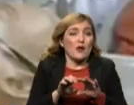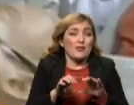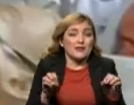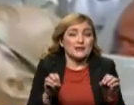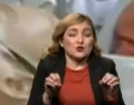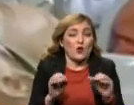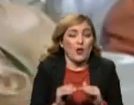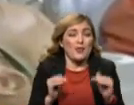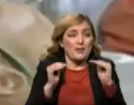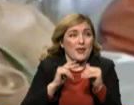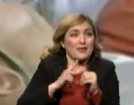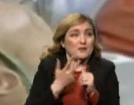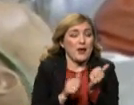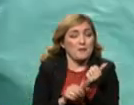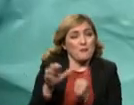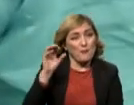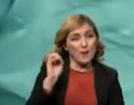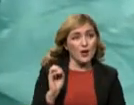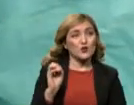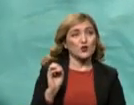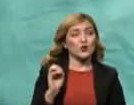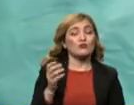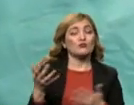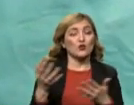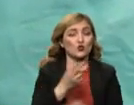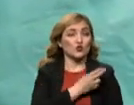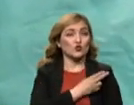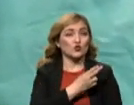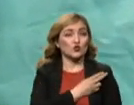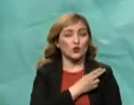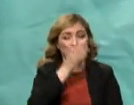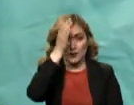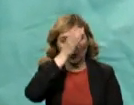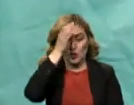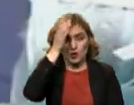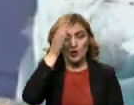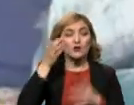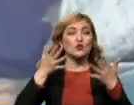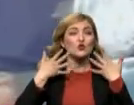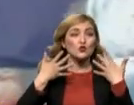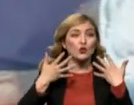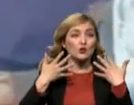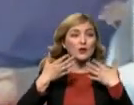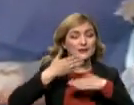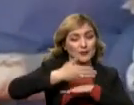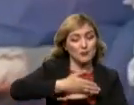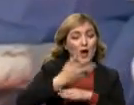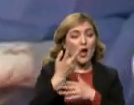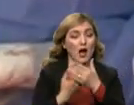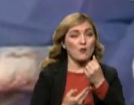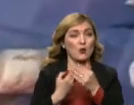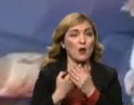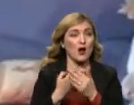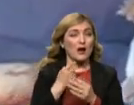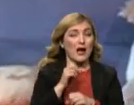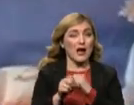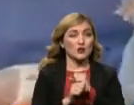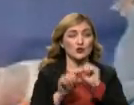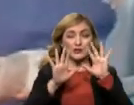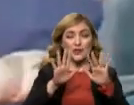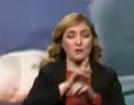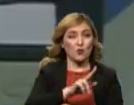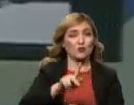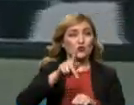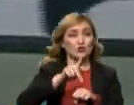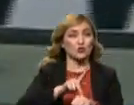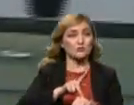tercer nivel, al igual que el de su hermano, fue obtenido en la Universidad Católica de Guayaquil, que luego de eso ambos pasaron más de una década ejerciendo la